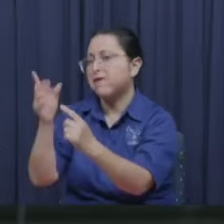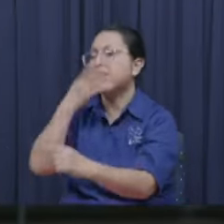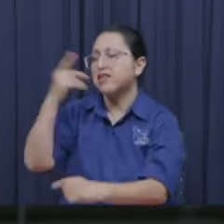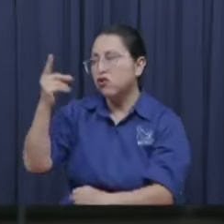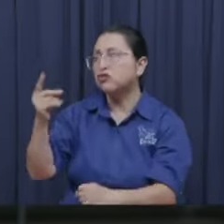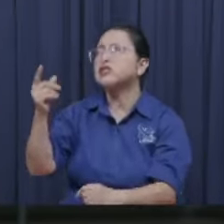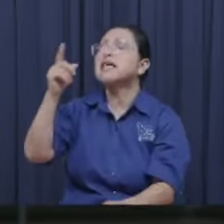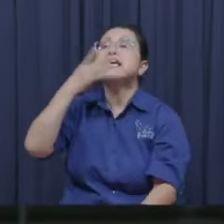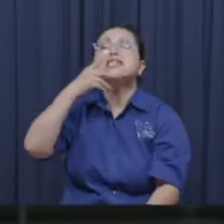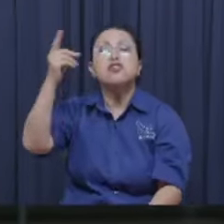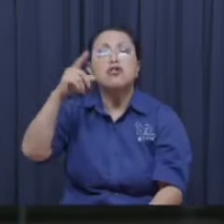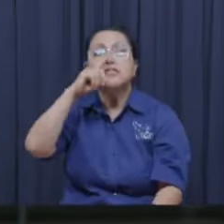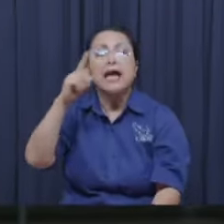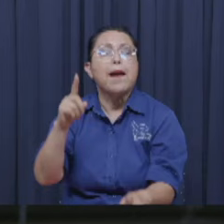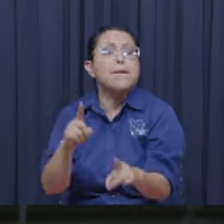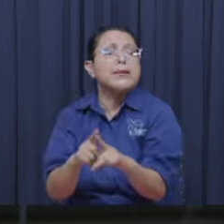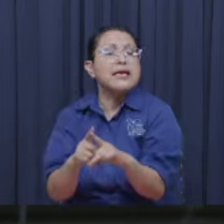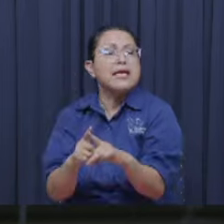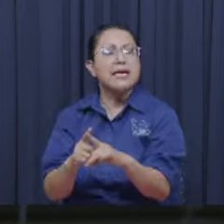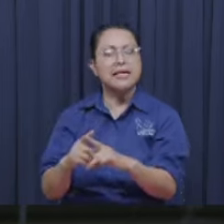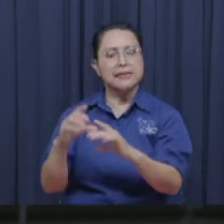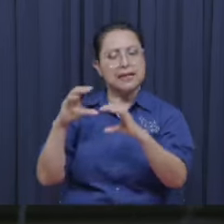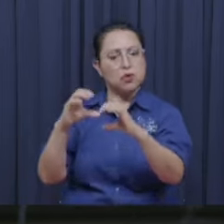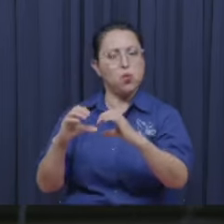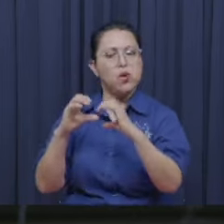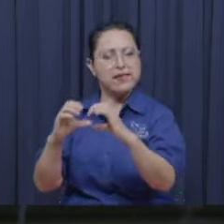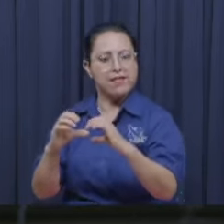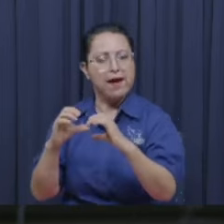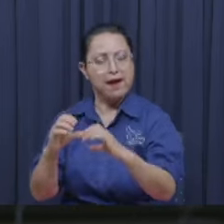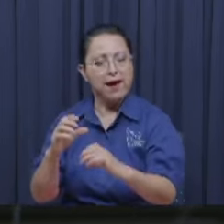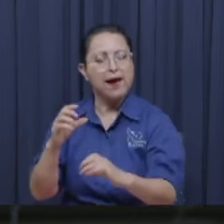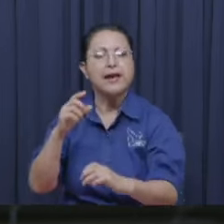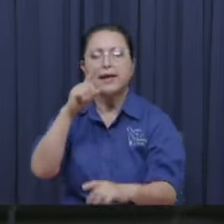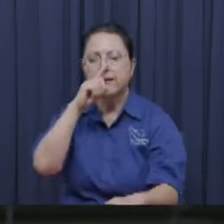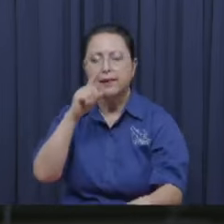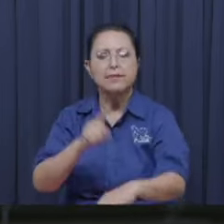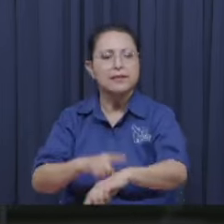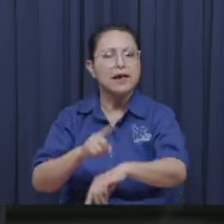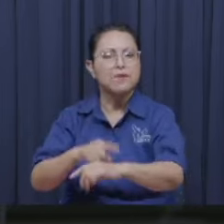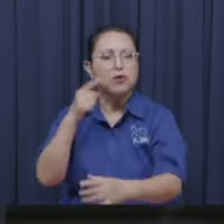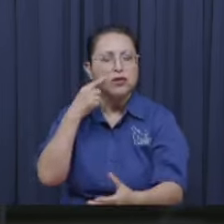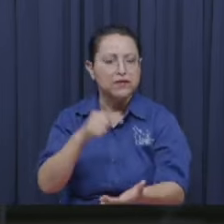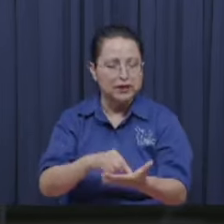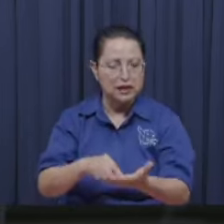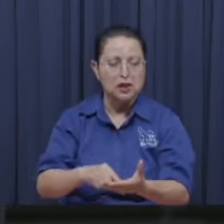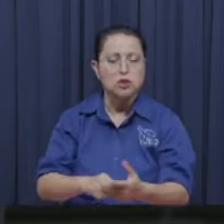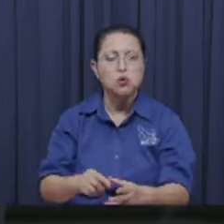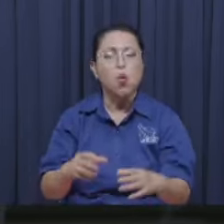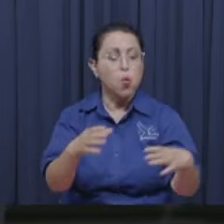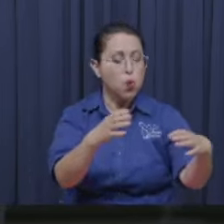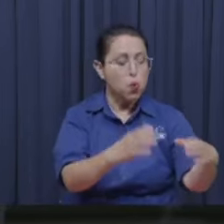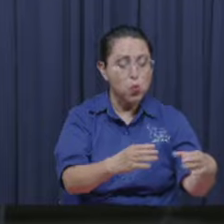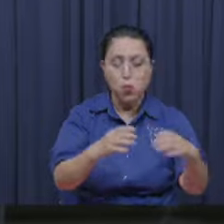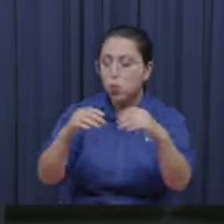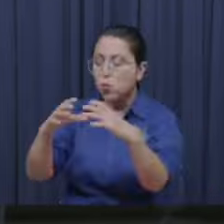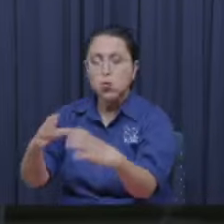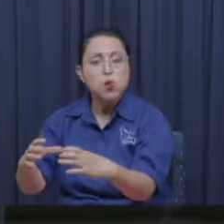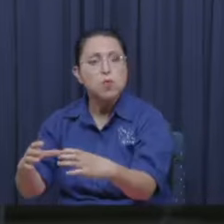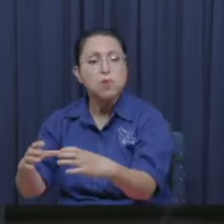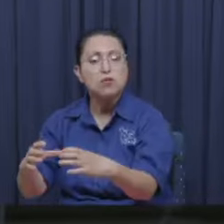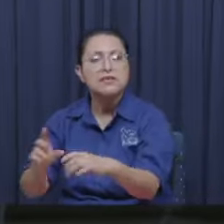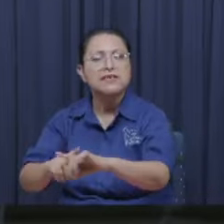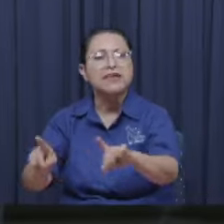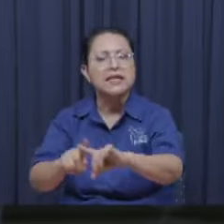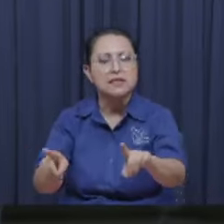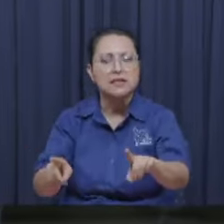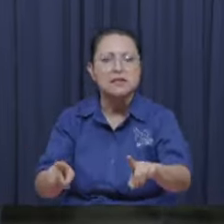prueba que ha de venir sobre el mundo entero para probar los que moran sobre la tierra. Entonces ahí hay grupos distintos. ¿A cuál grupo perteneces